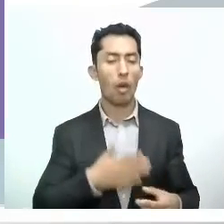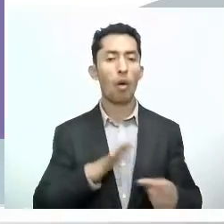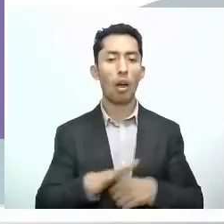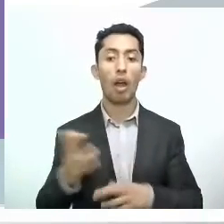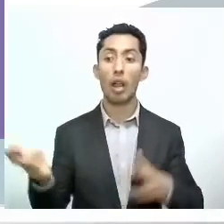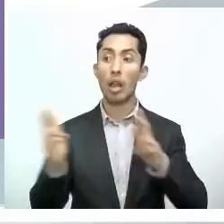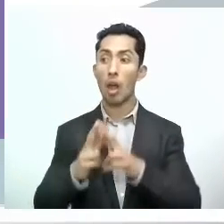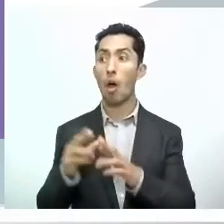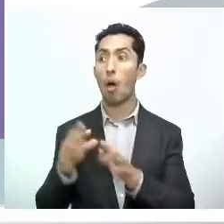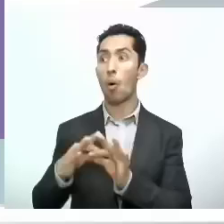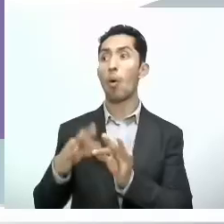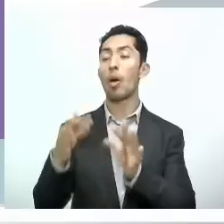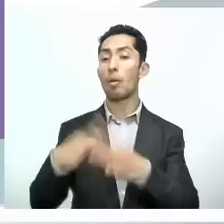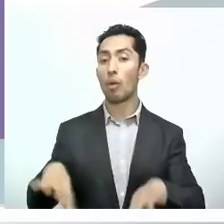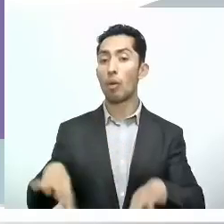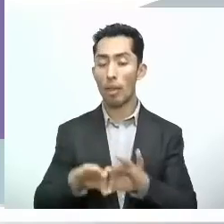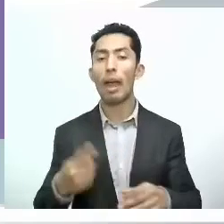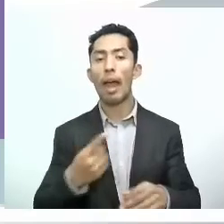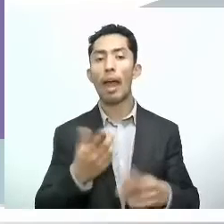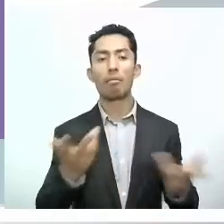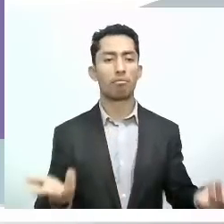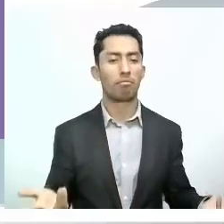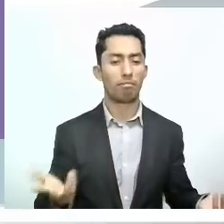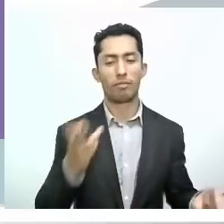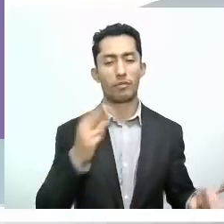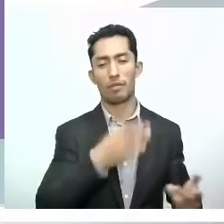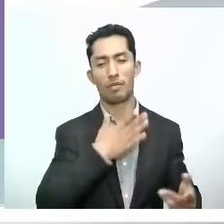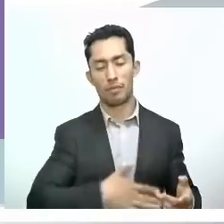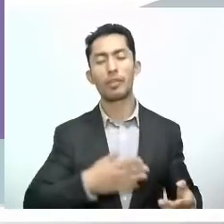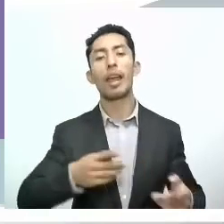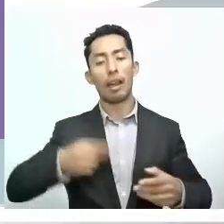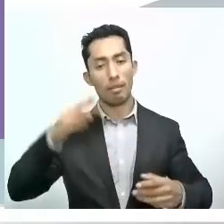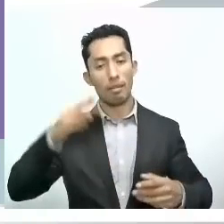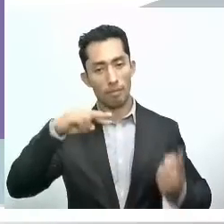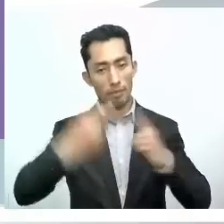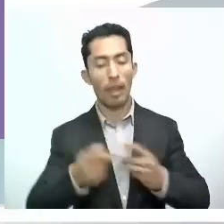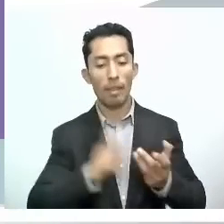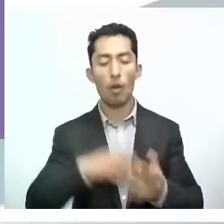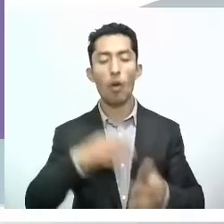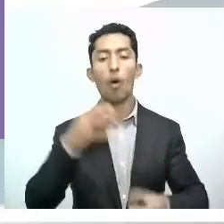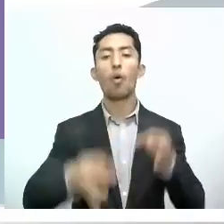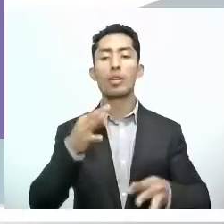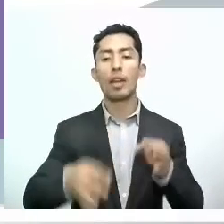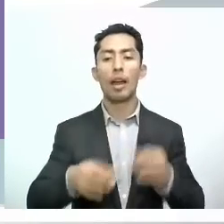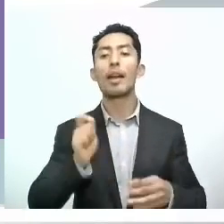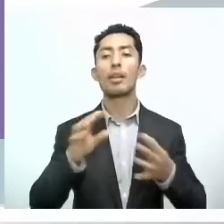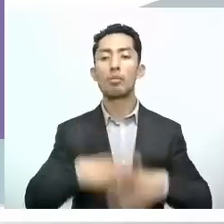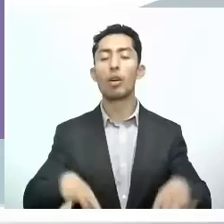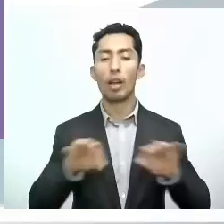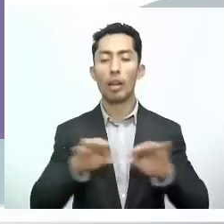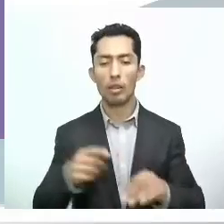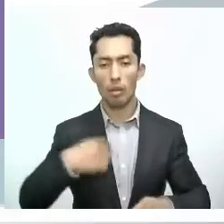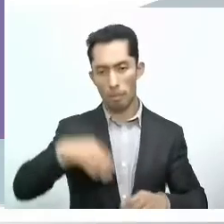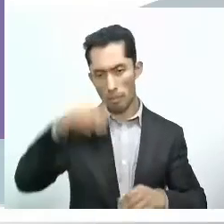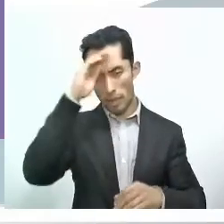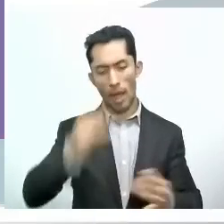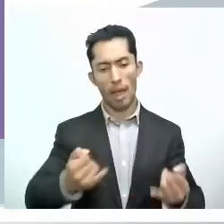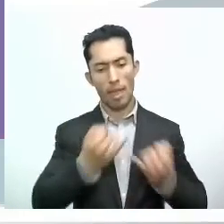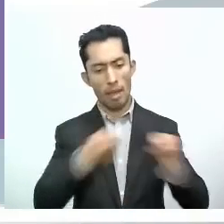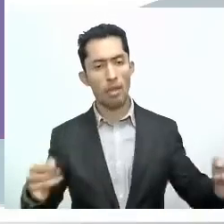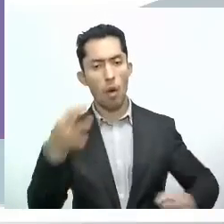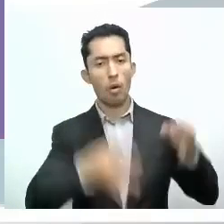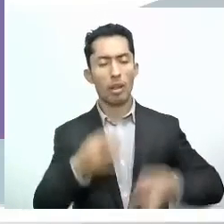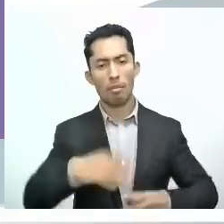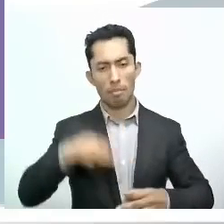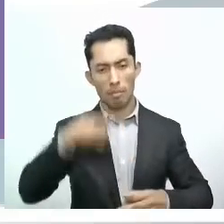religioso, ¿cierto? Entonces, la cosmovisión judicial tiene que ver con cómo pensamos la independencia judicial,